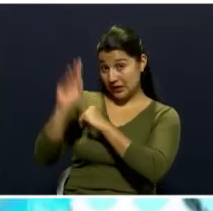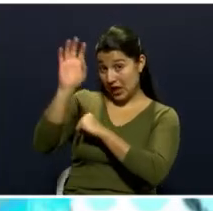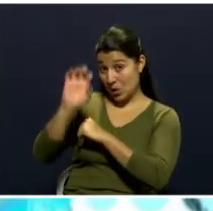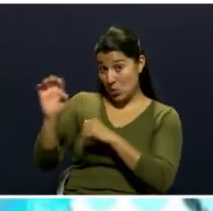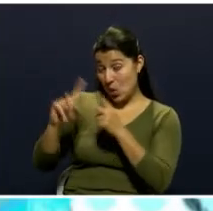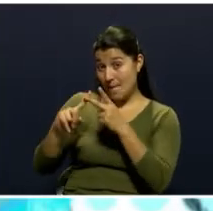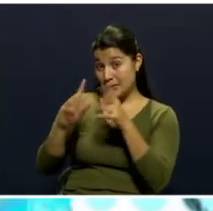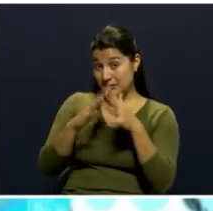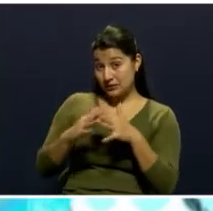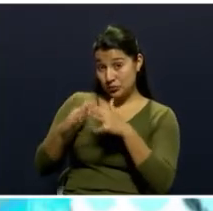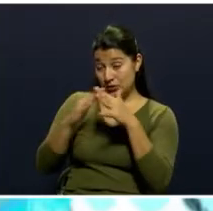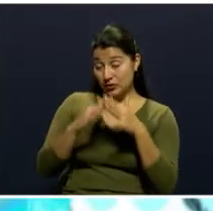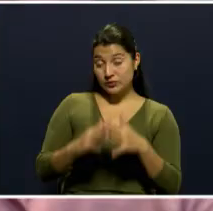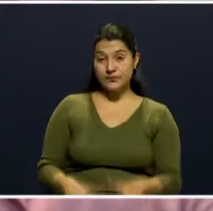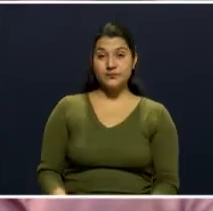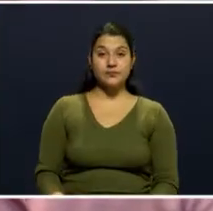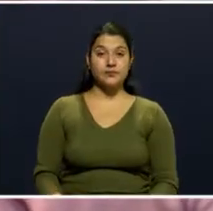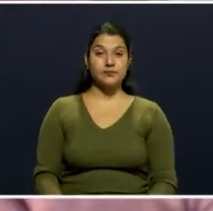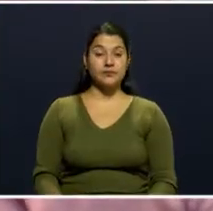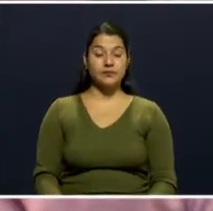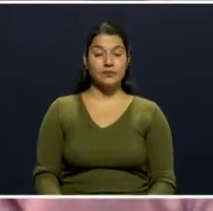Estados Unidos?